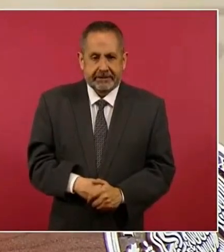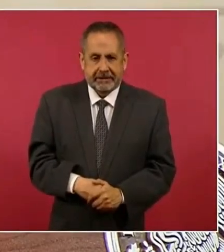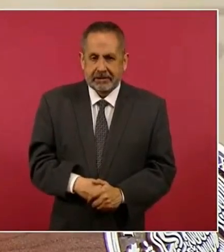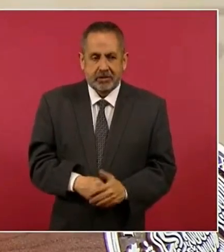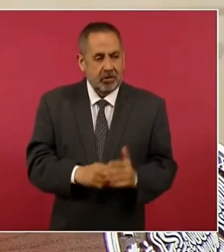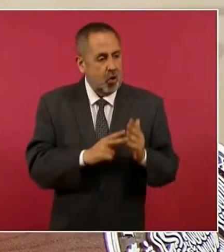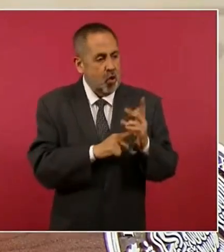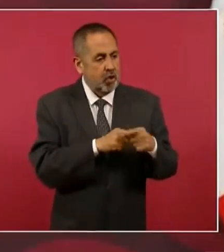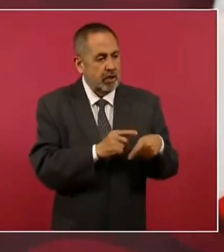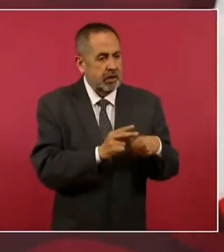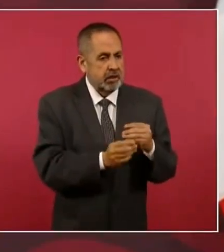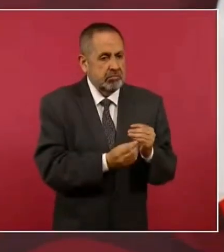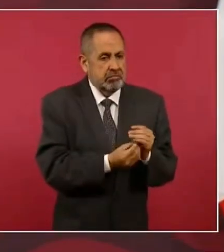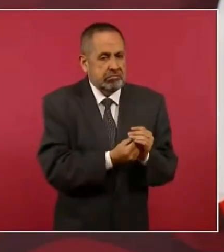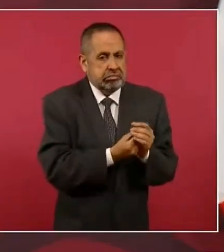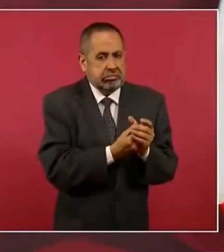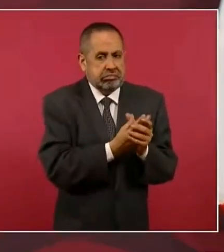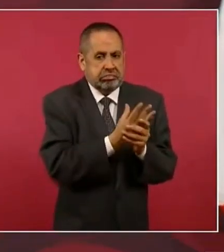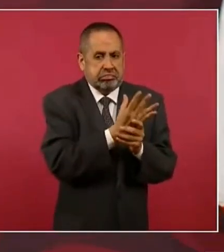retoñó.